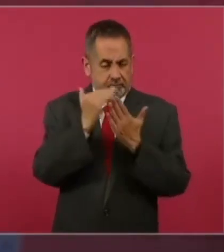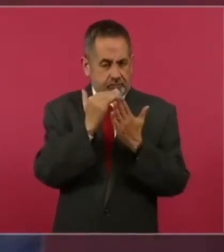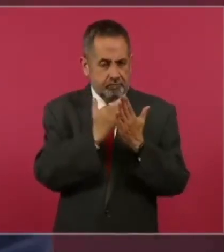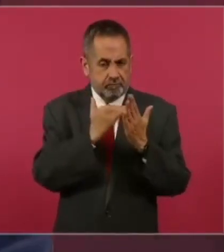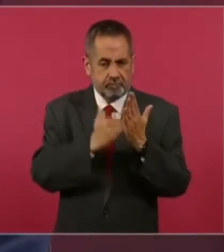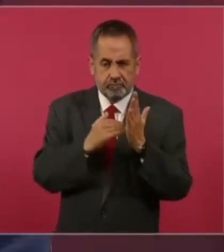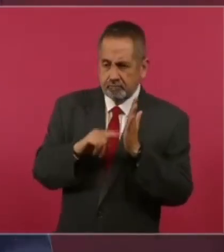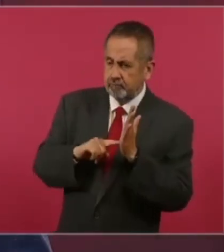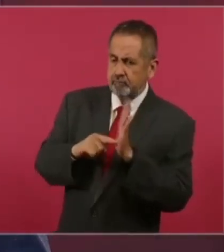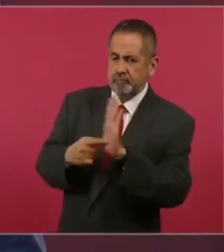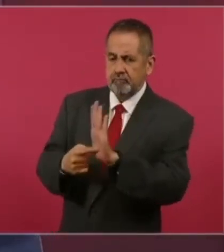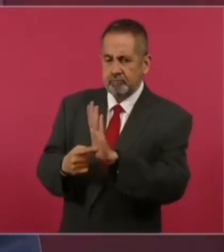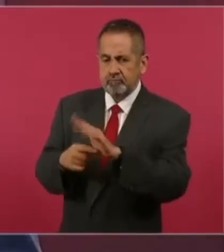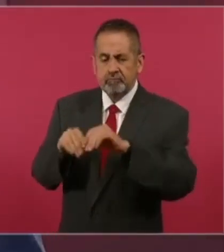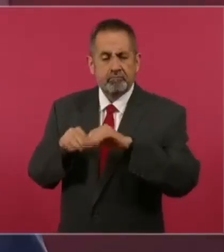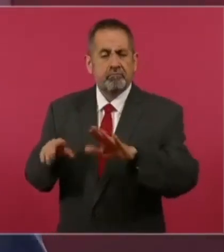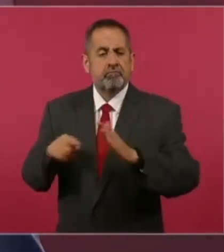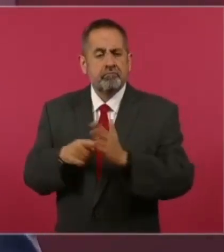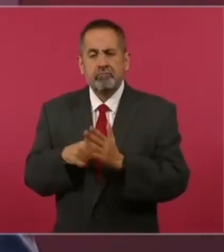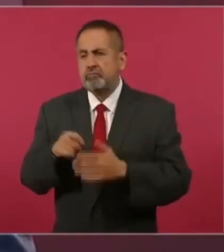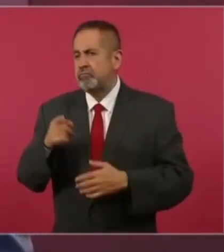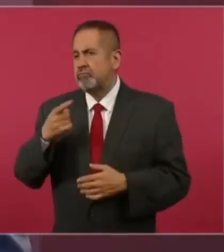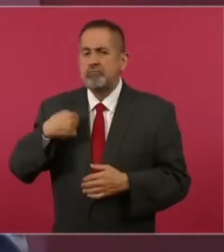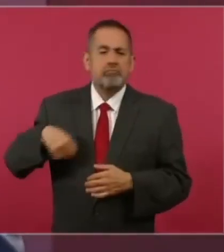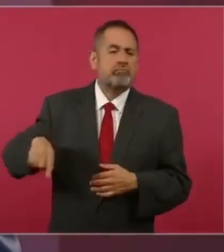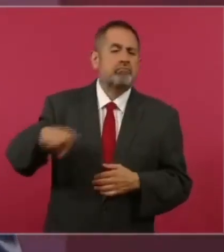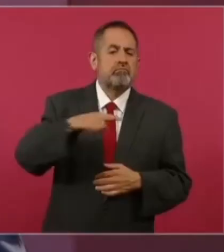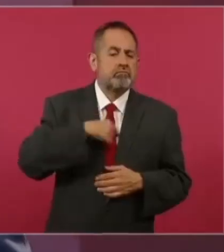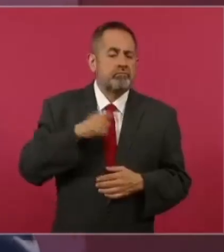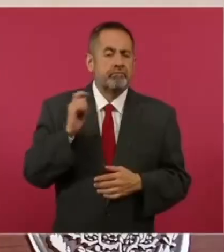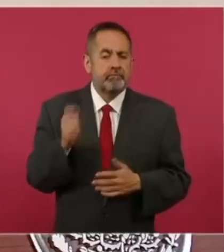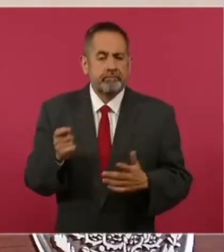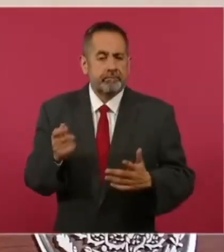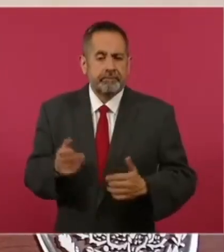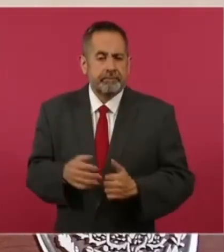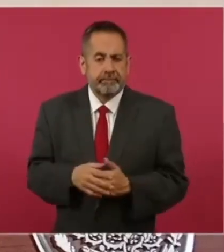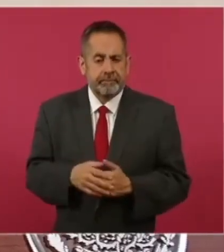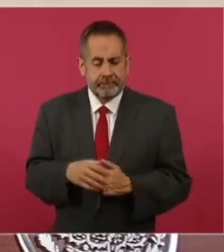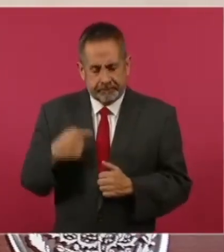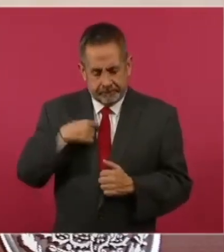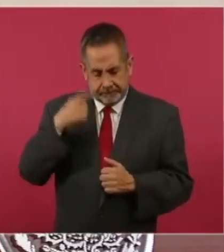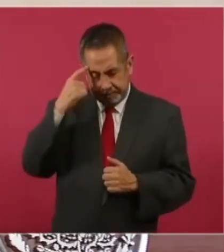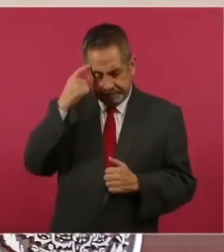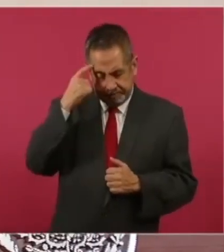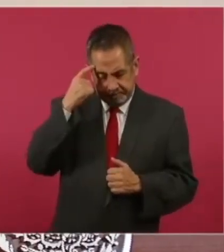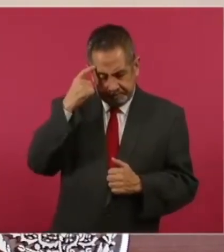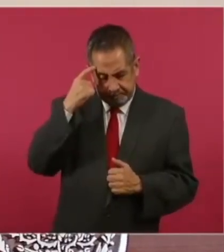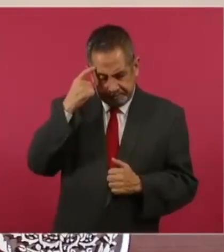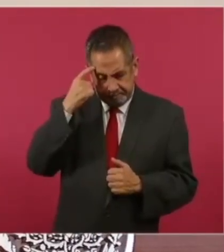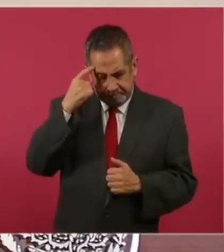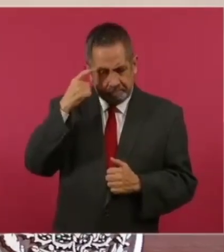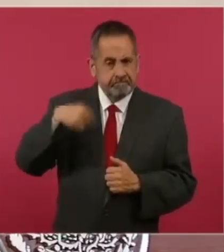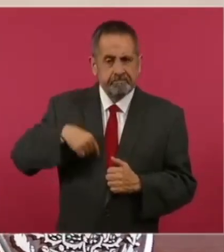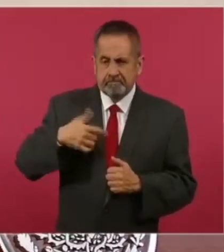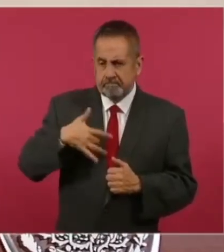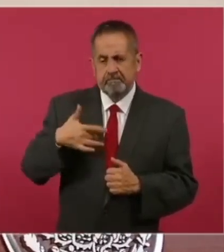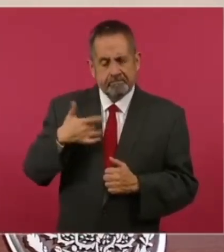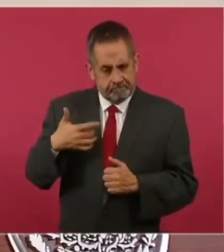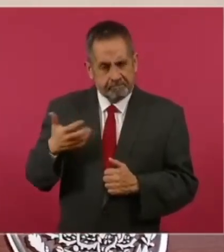de cómo tenemos que procurar el